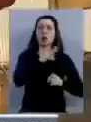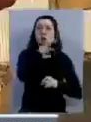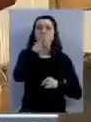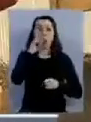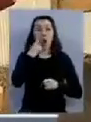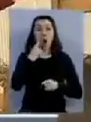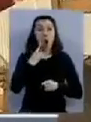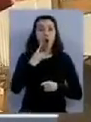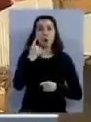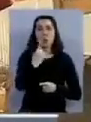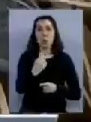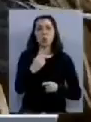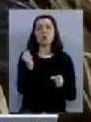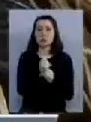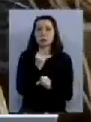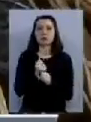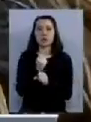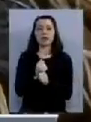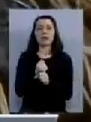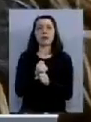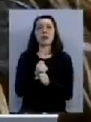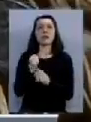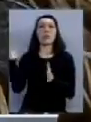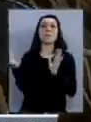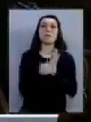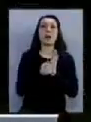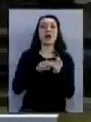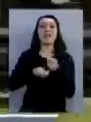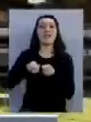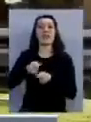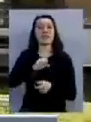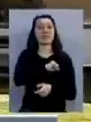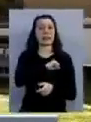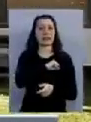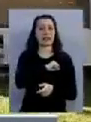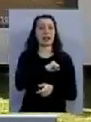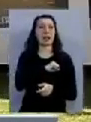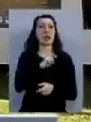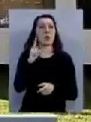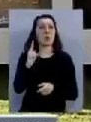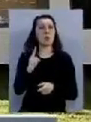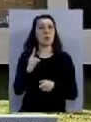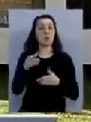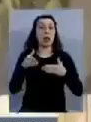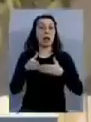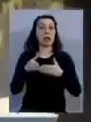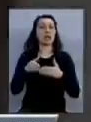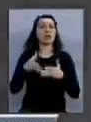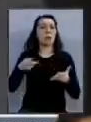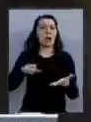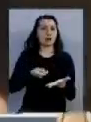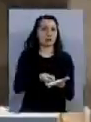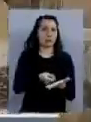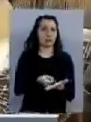Este artesano es uno de los que trabaja para la marca que se vende en Santiago, en una de sus esquinas más